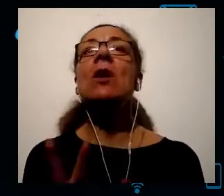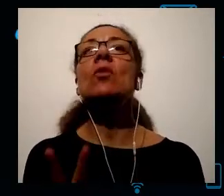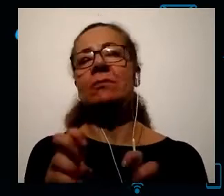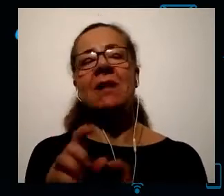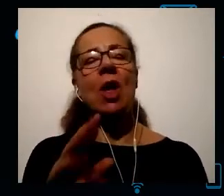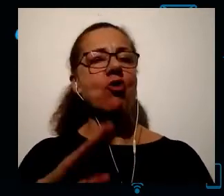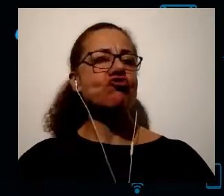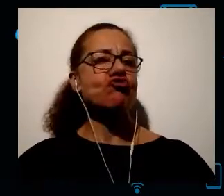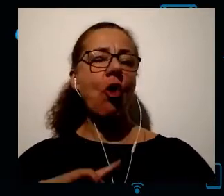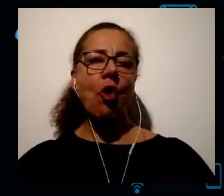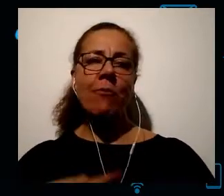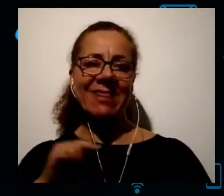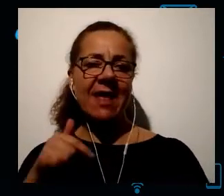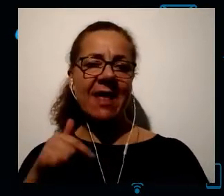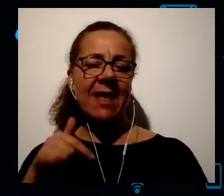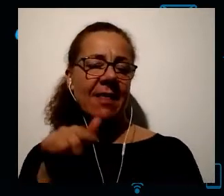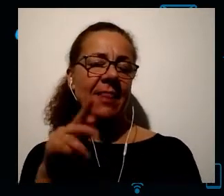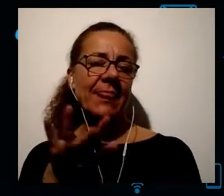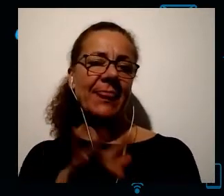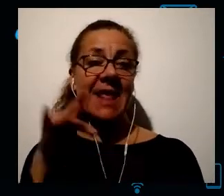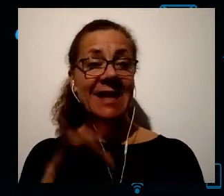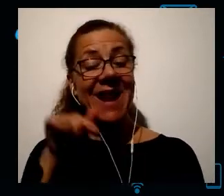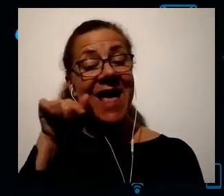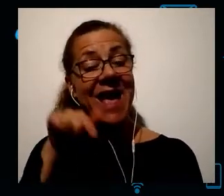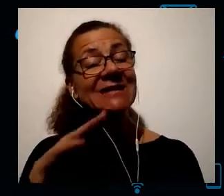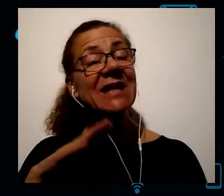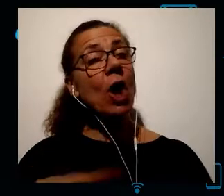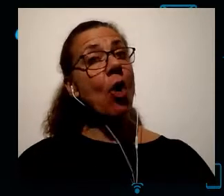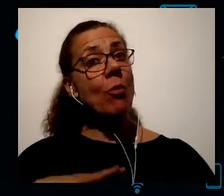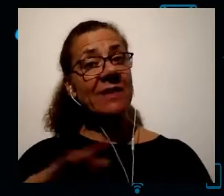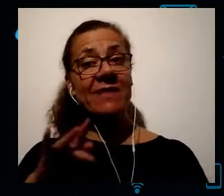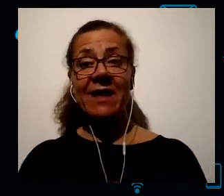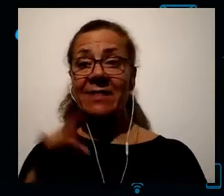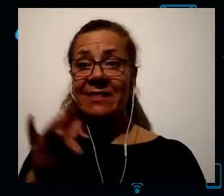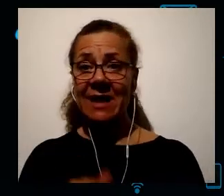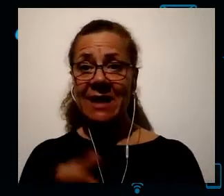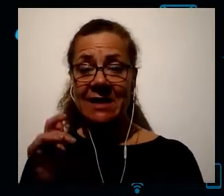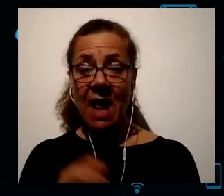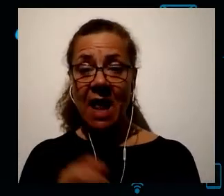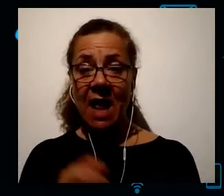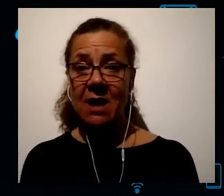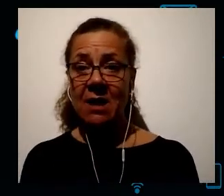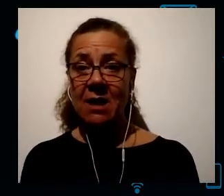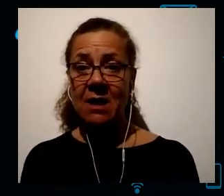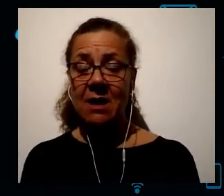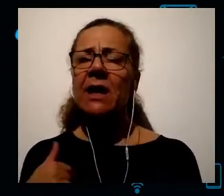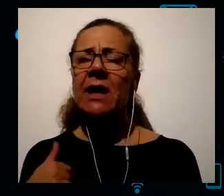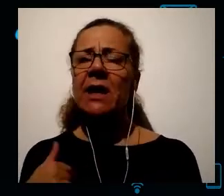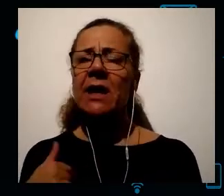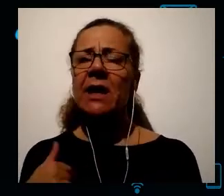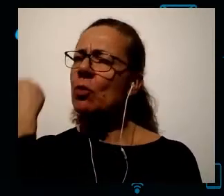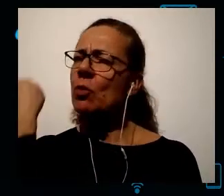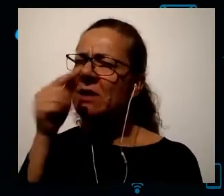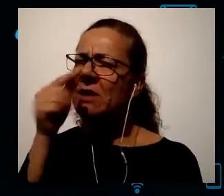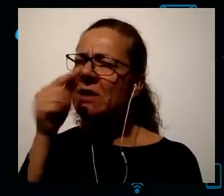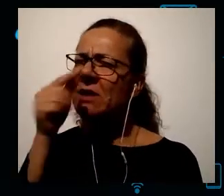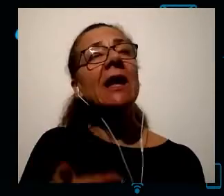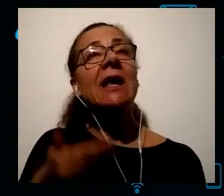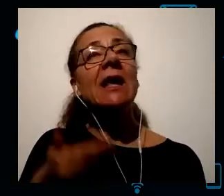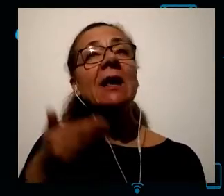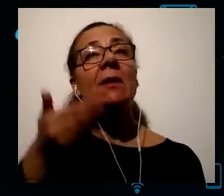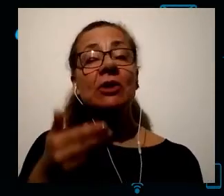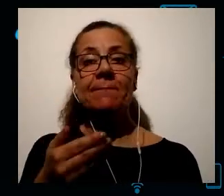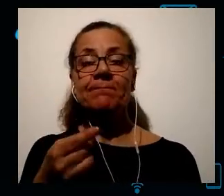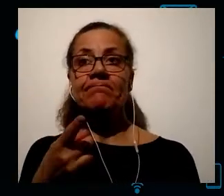digital esta competición digital esto es importante señala o